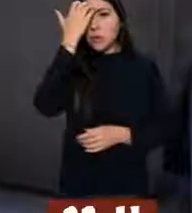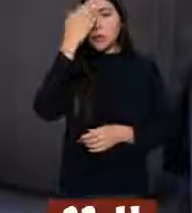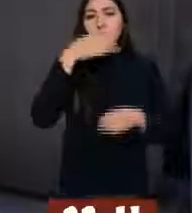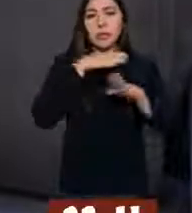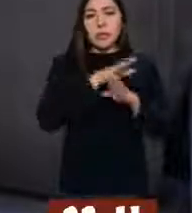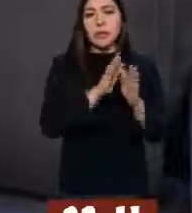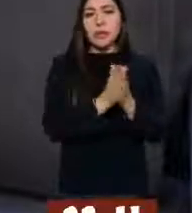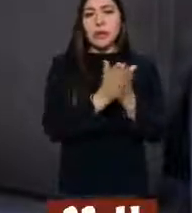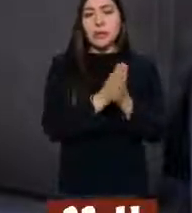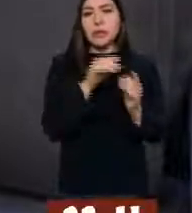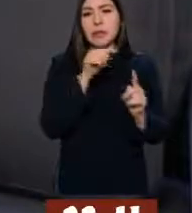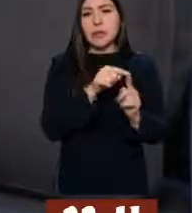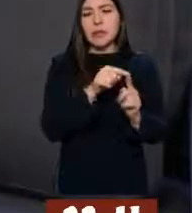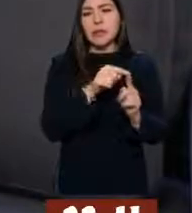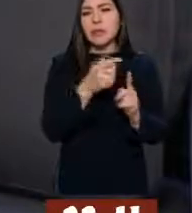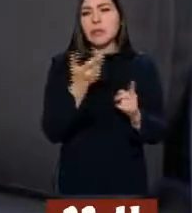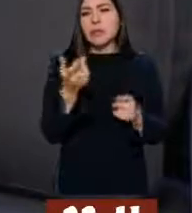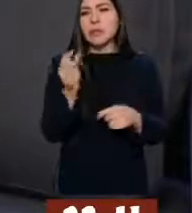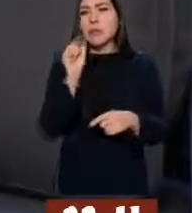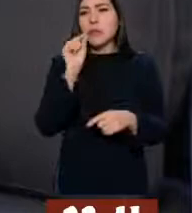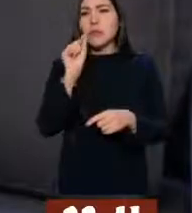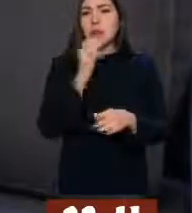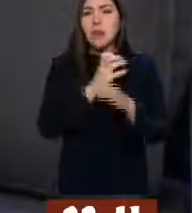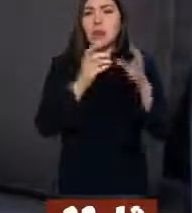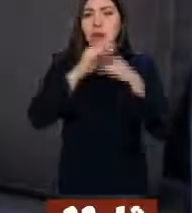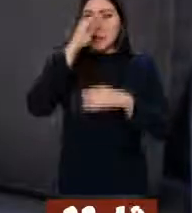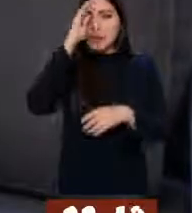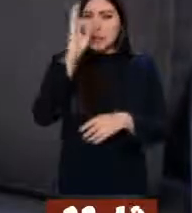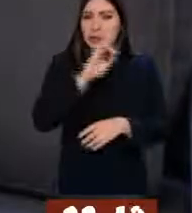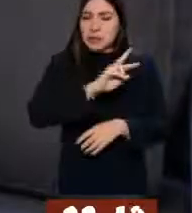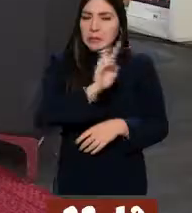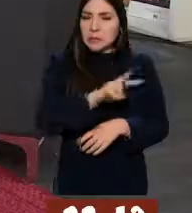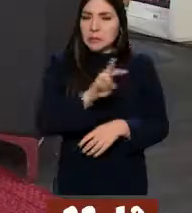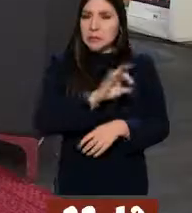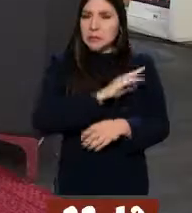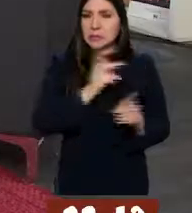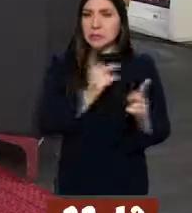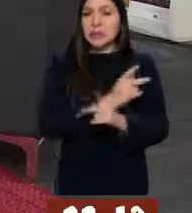este libro, hay pocos elementos factibles. Y no puedo